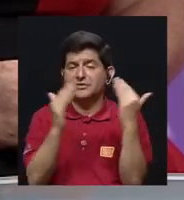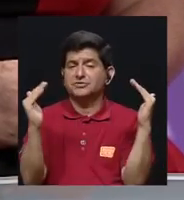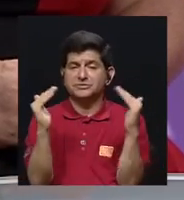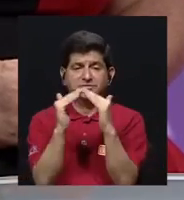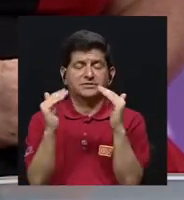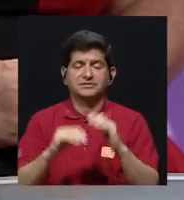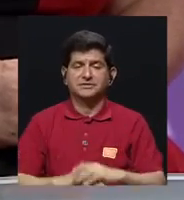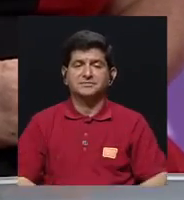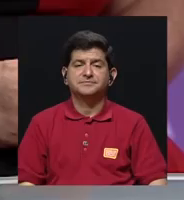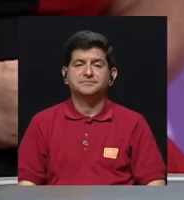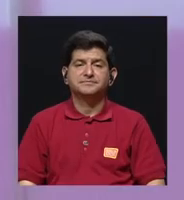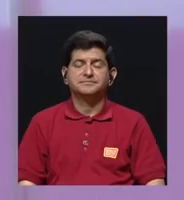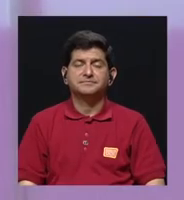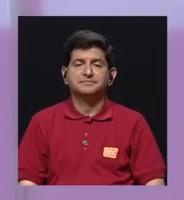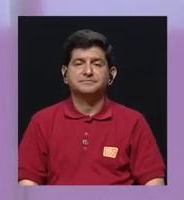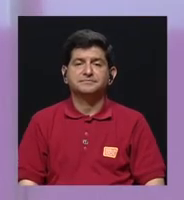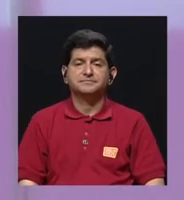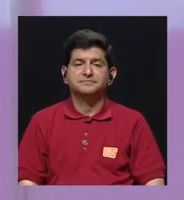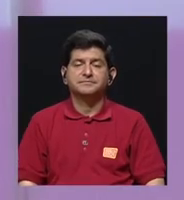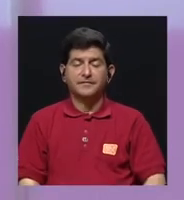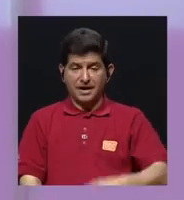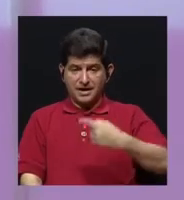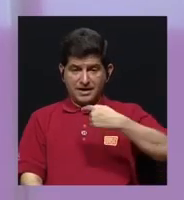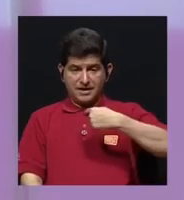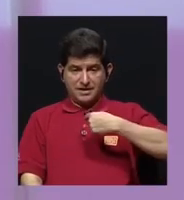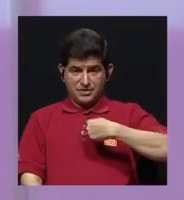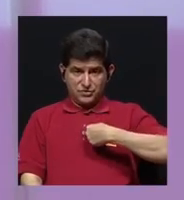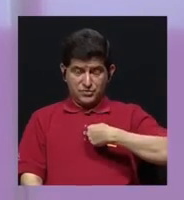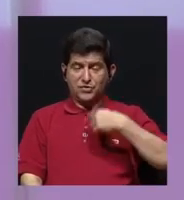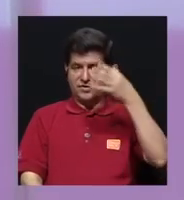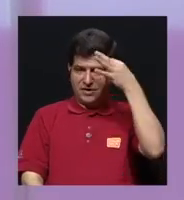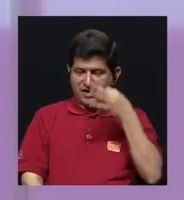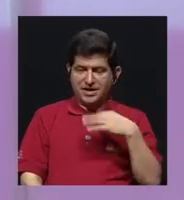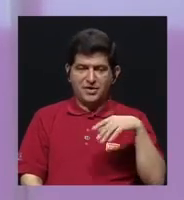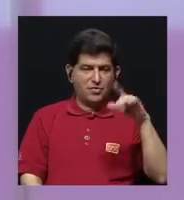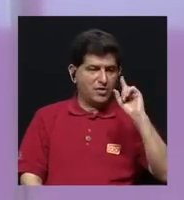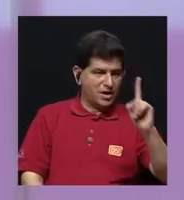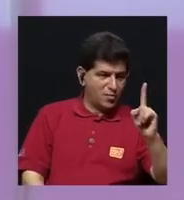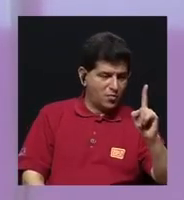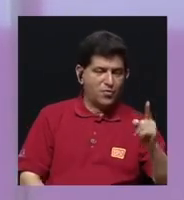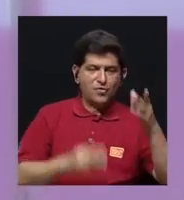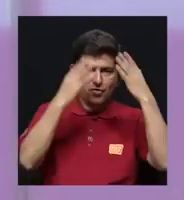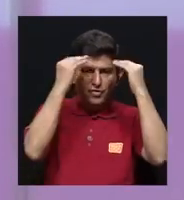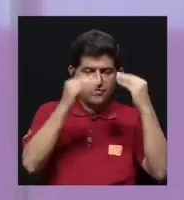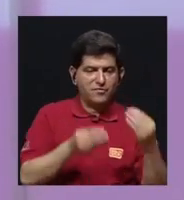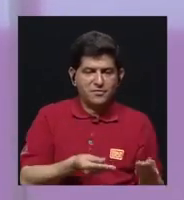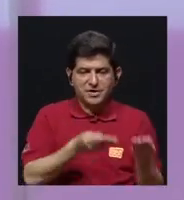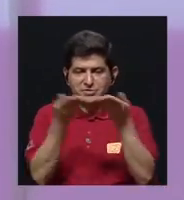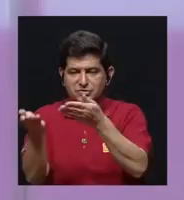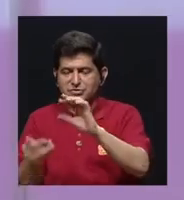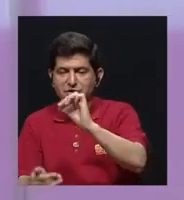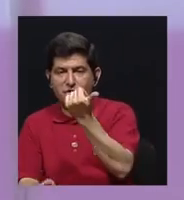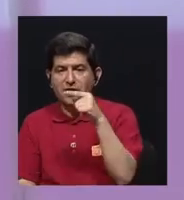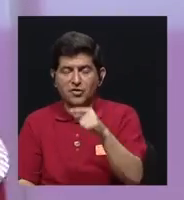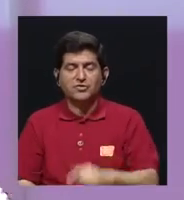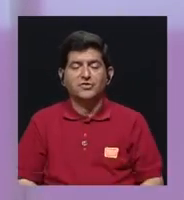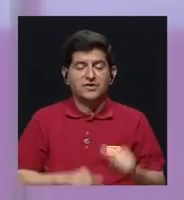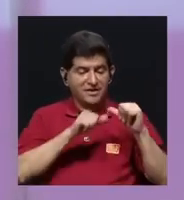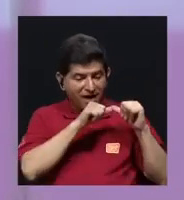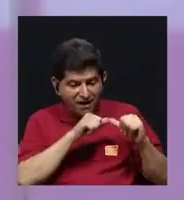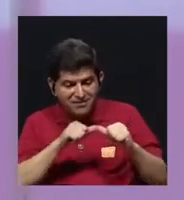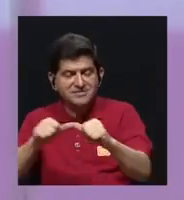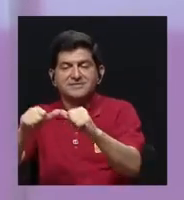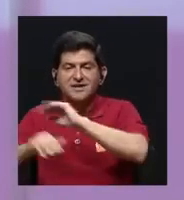la casa, y de uno pasa para el otro, le da la información al otro, sí. Y ahí es cuando se va